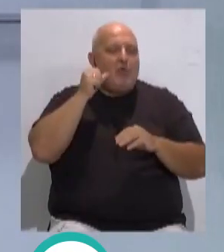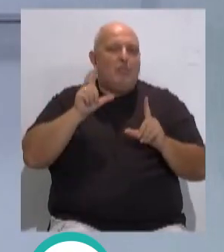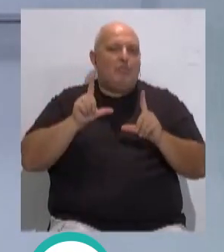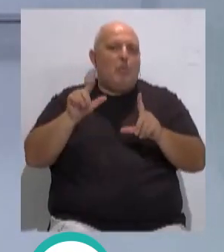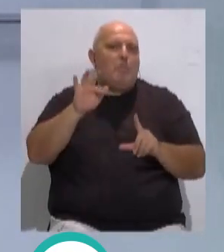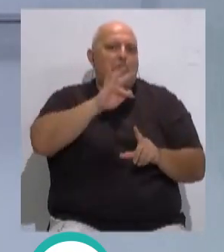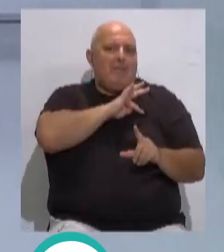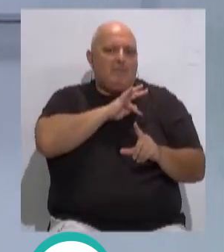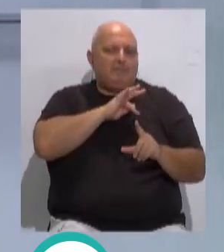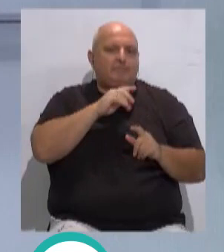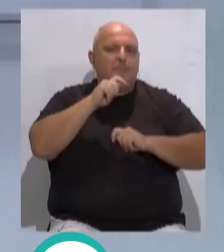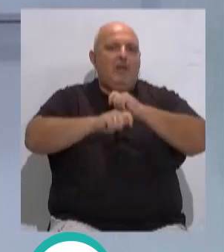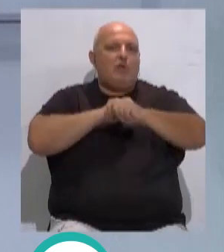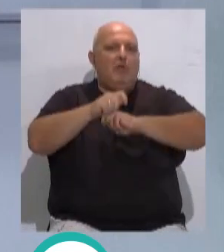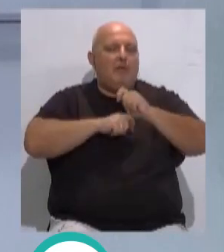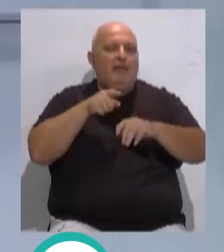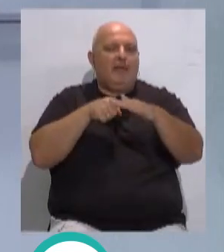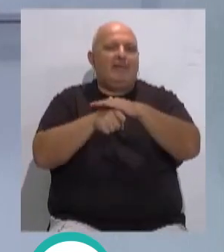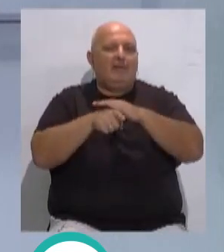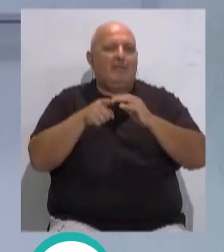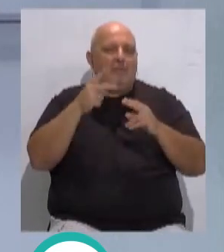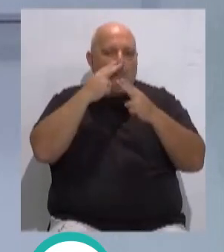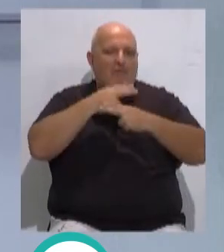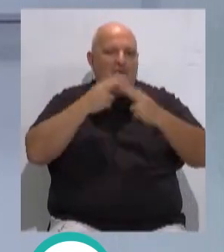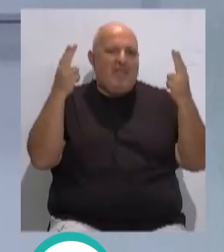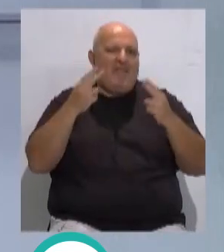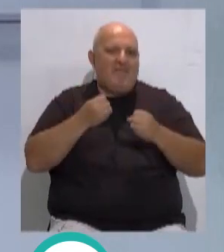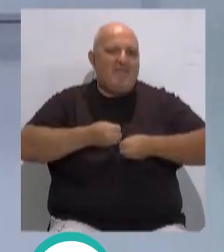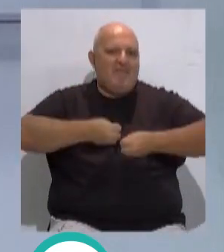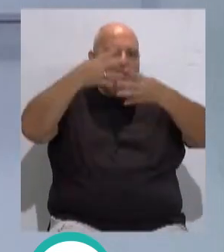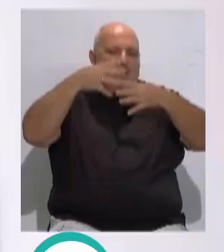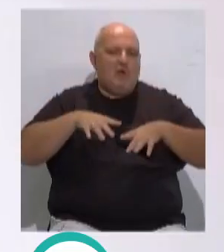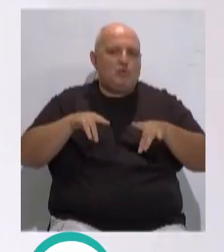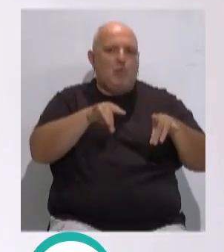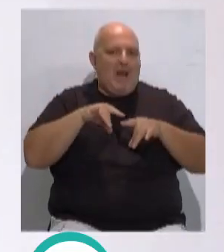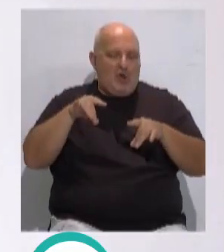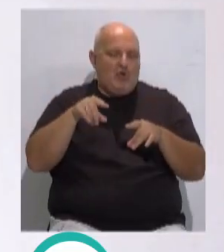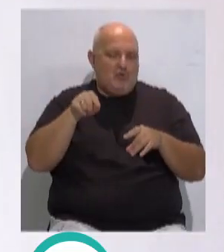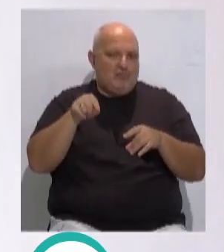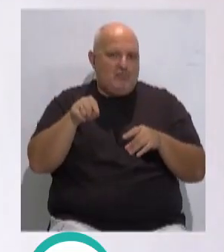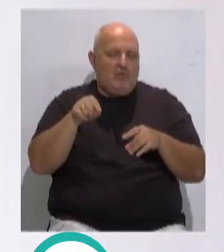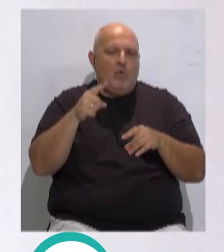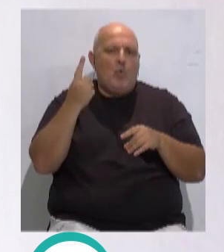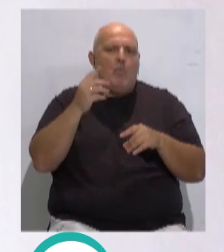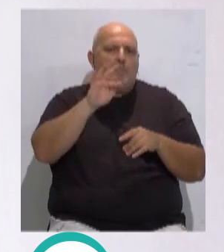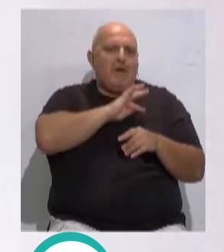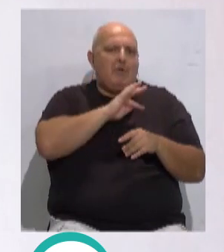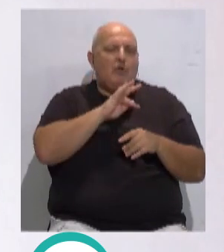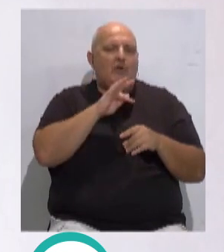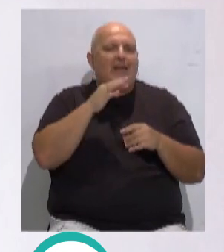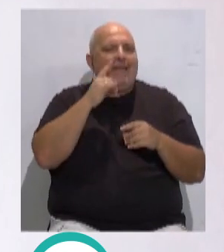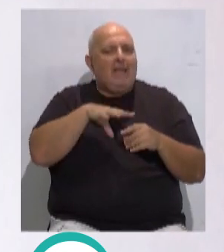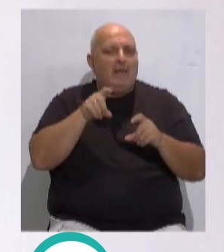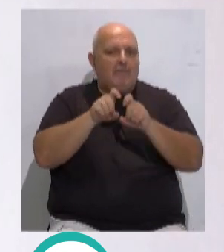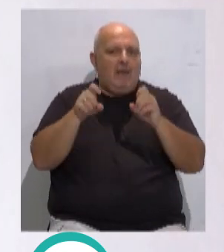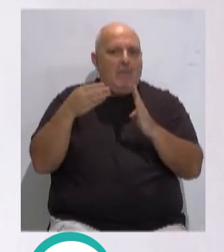concedido por la Asociación Española de Gestores Públicos de Vivienda y Suelo, AVS, un galardón que se ha concedido